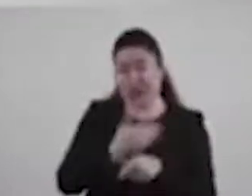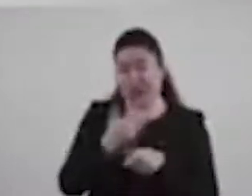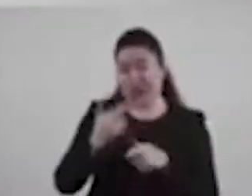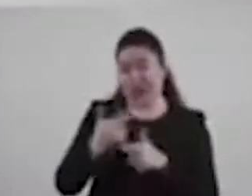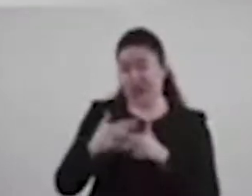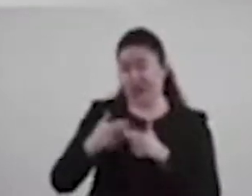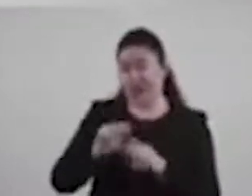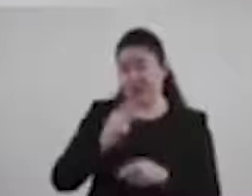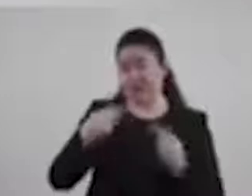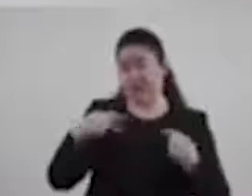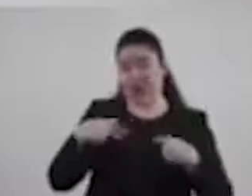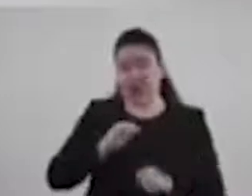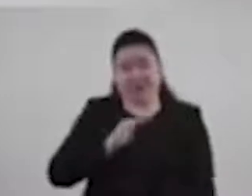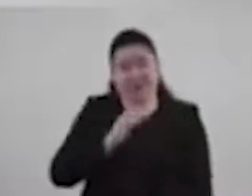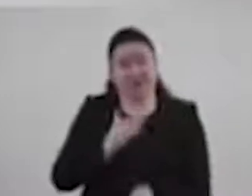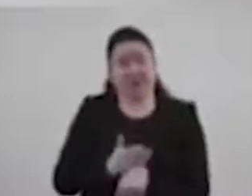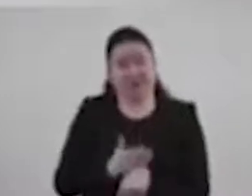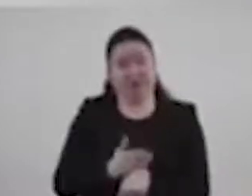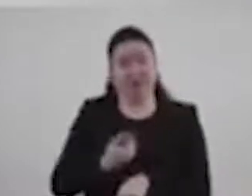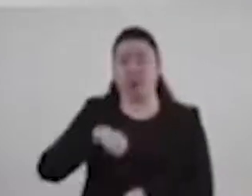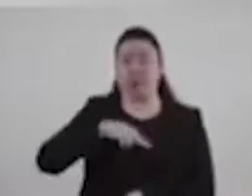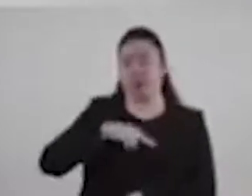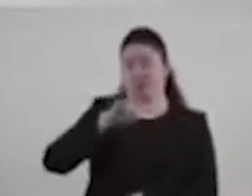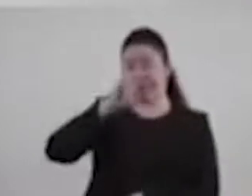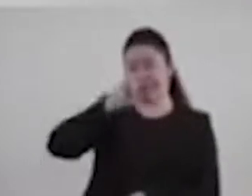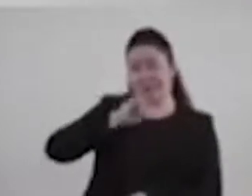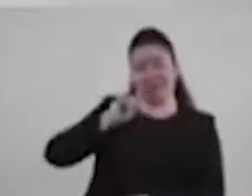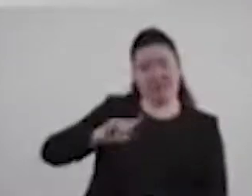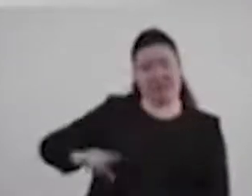gobierno, es lo que le hemos solicitado a la fiscal.